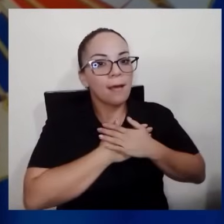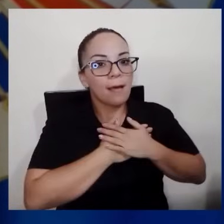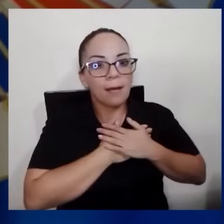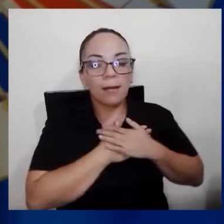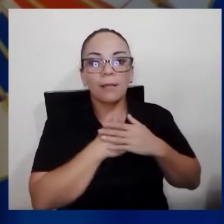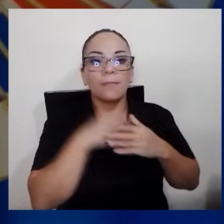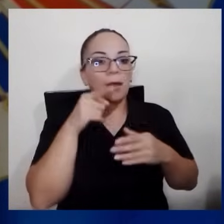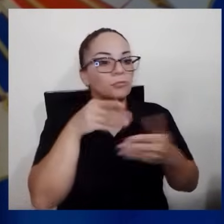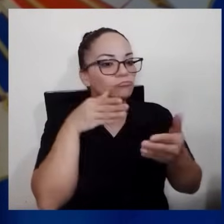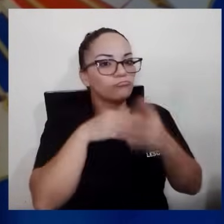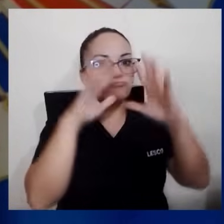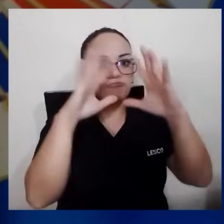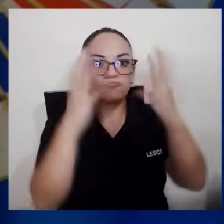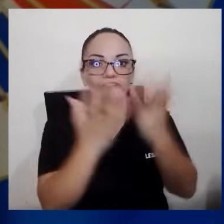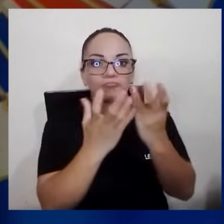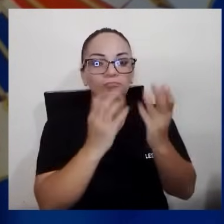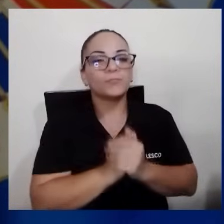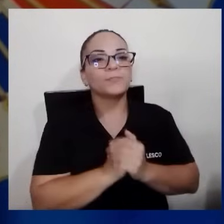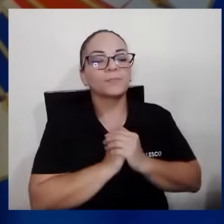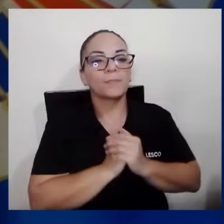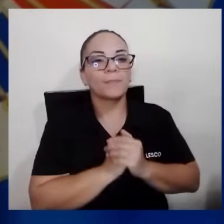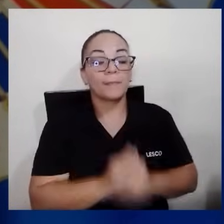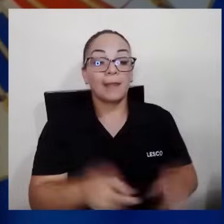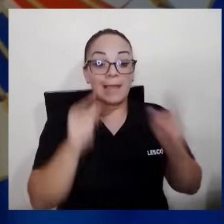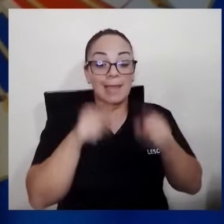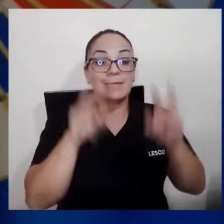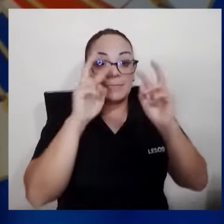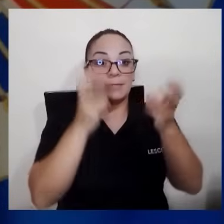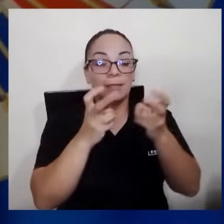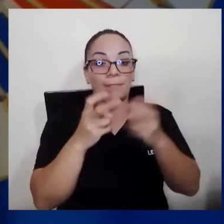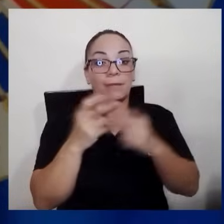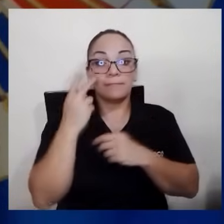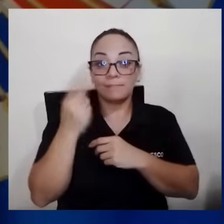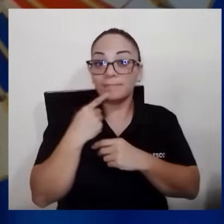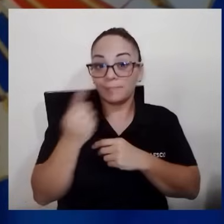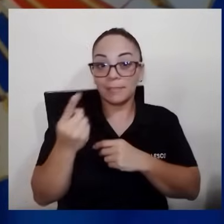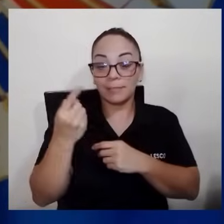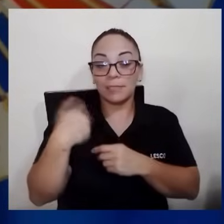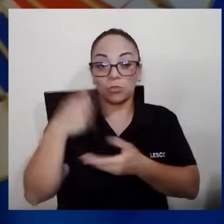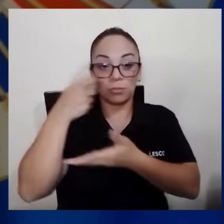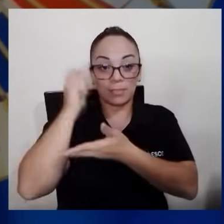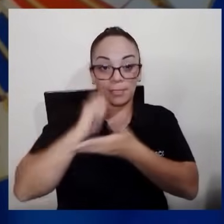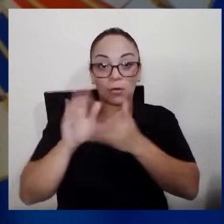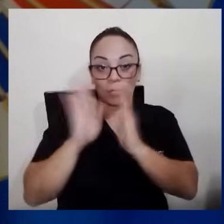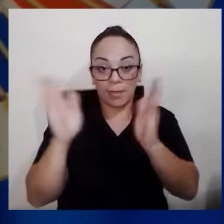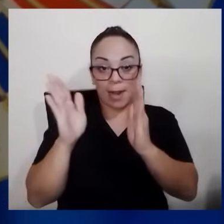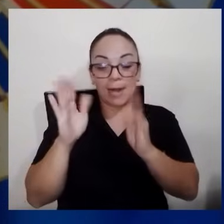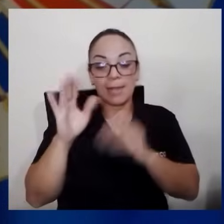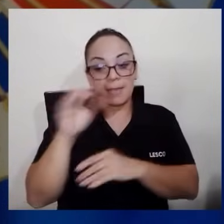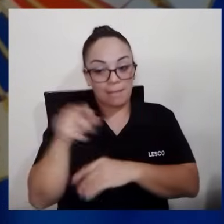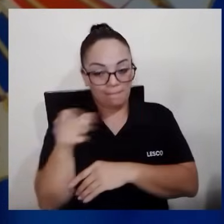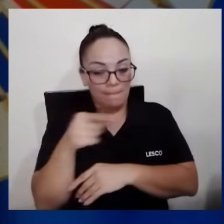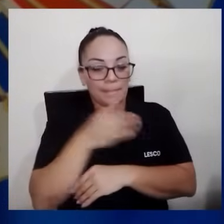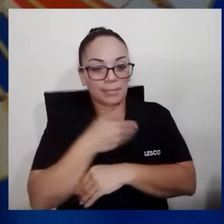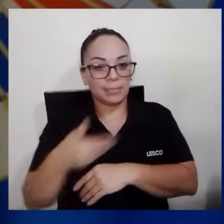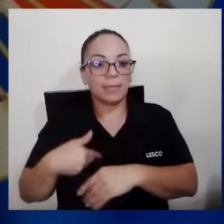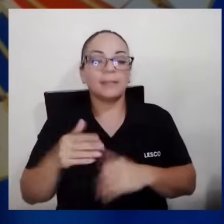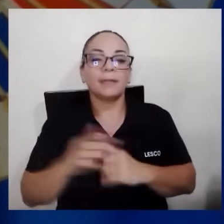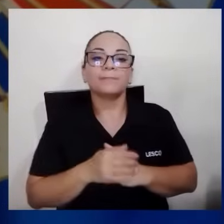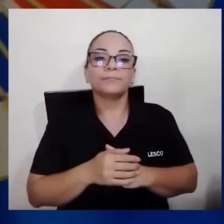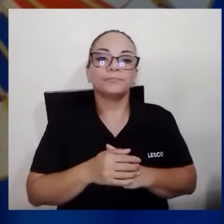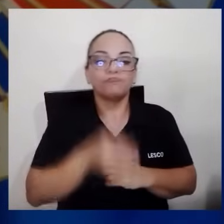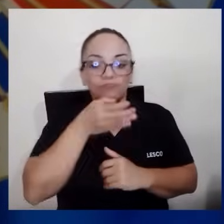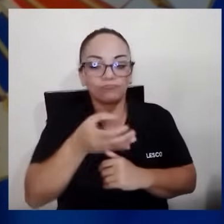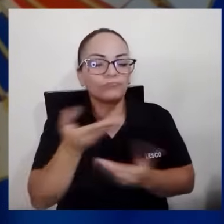hemisferio en ese contexto señor secretario general señor presidente la oea tiene que fortalecerse